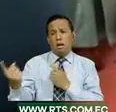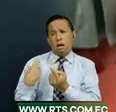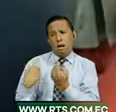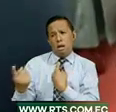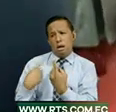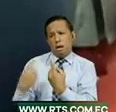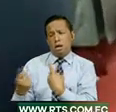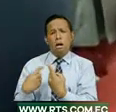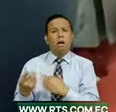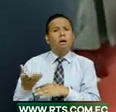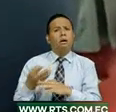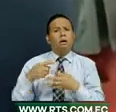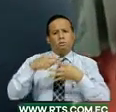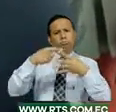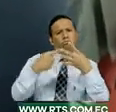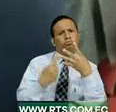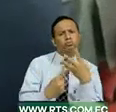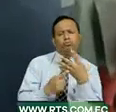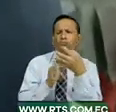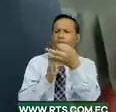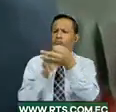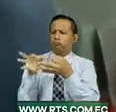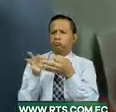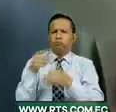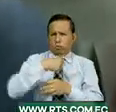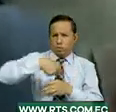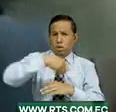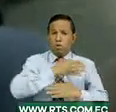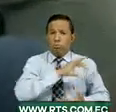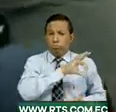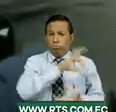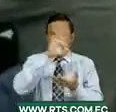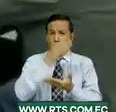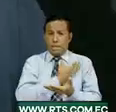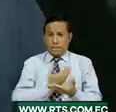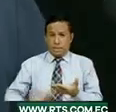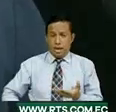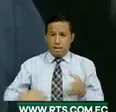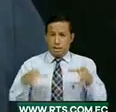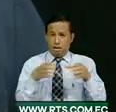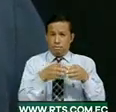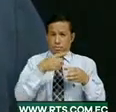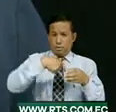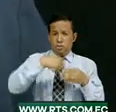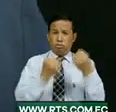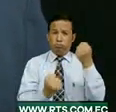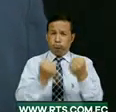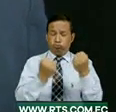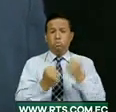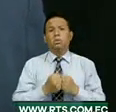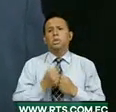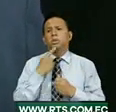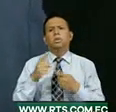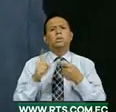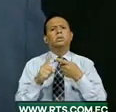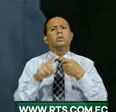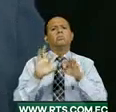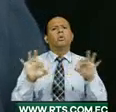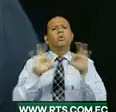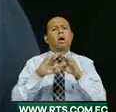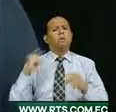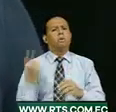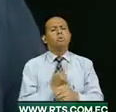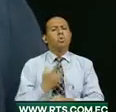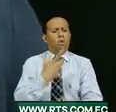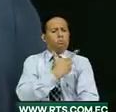que los expuso el presidente de la FENACOTIP, Abel Gómez. La vacunación en primera línea para la transportación, porque estamos en primera línea.